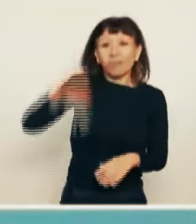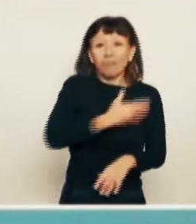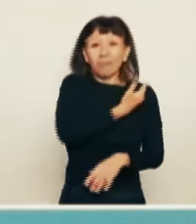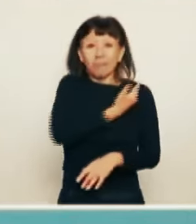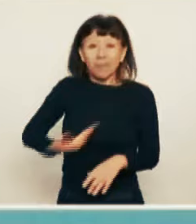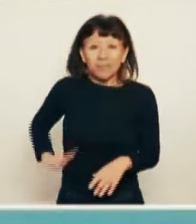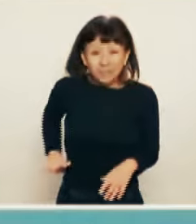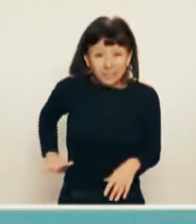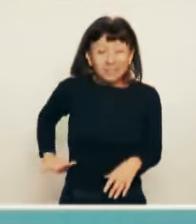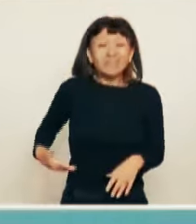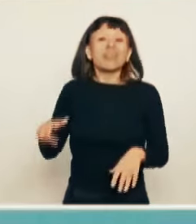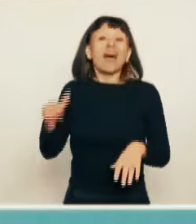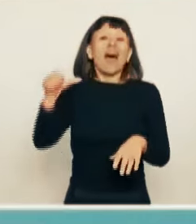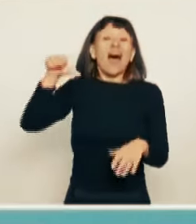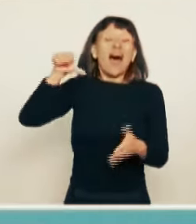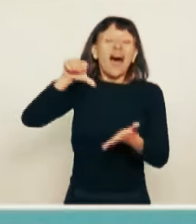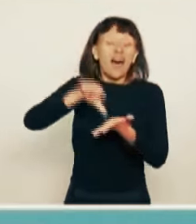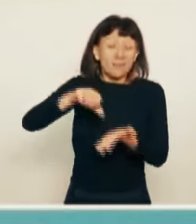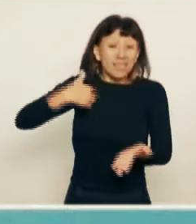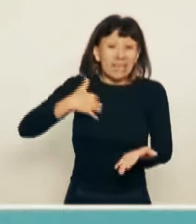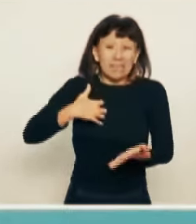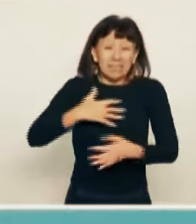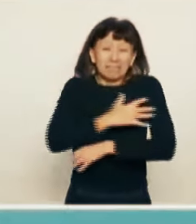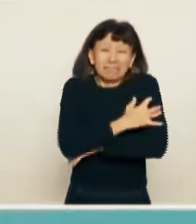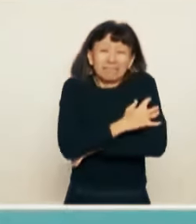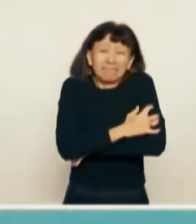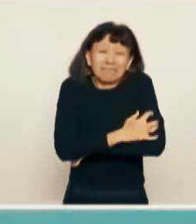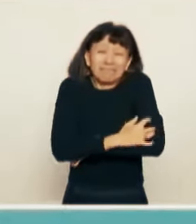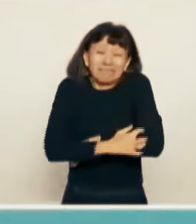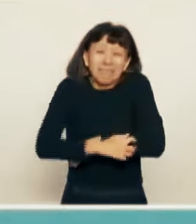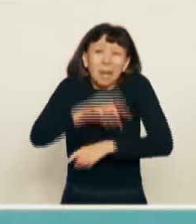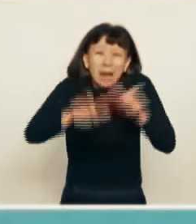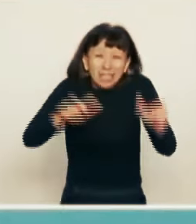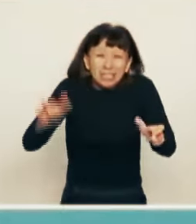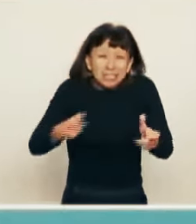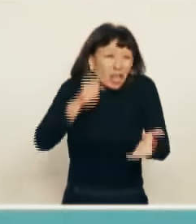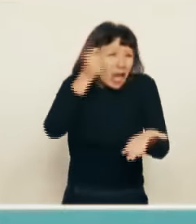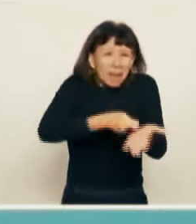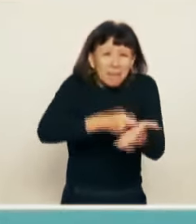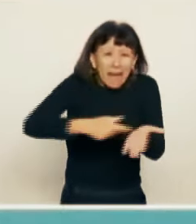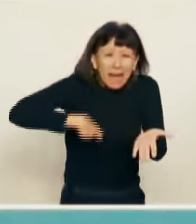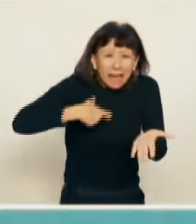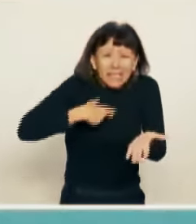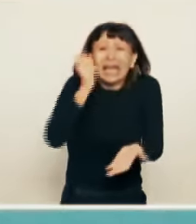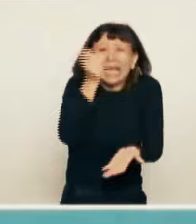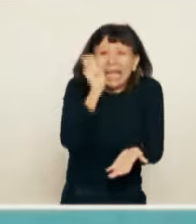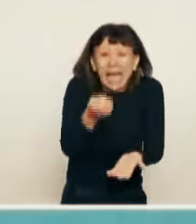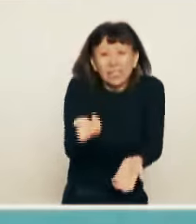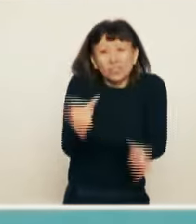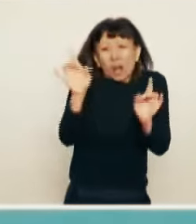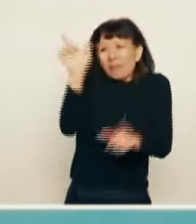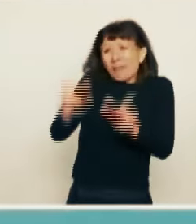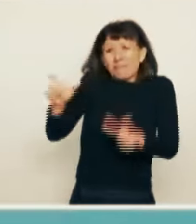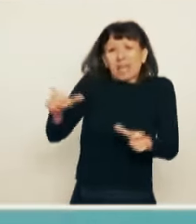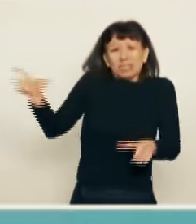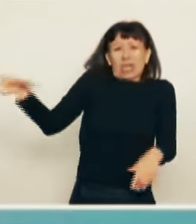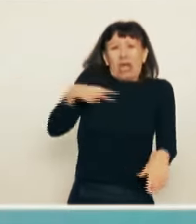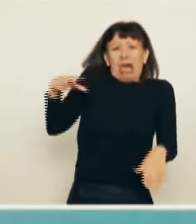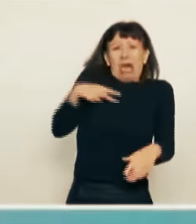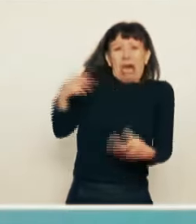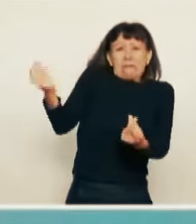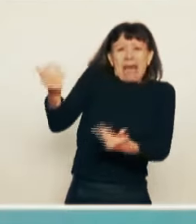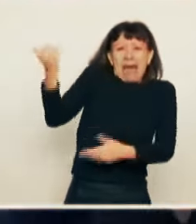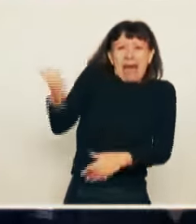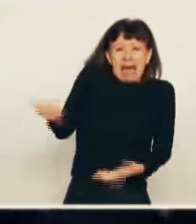la miseria de este país que nadie tenía prepaga. Tenían prepaga lo que tenían guita, nada más. Al 2011 ya había